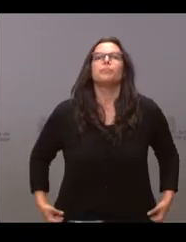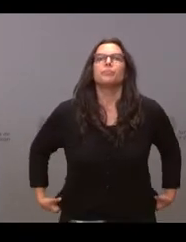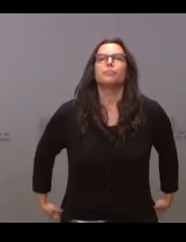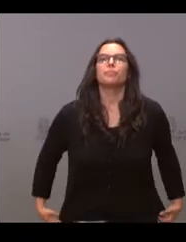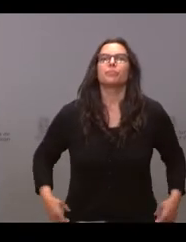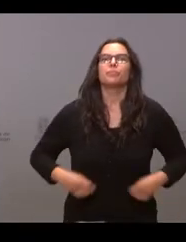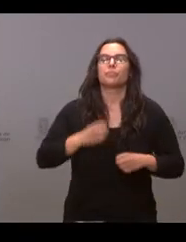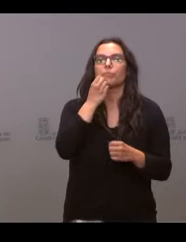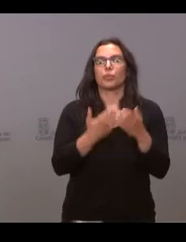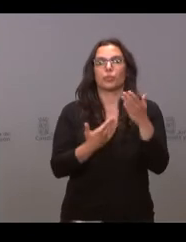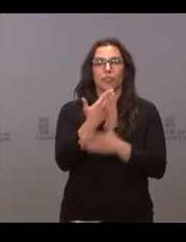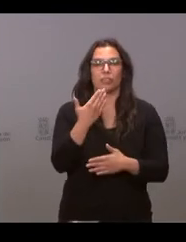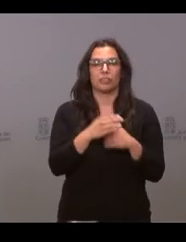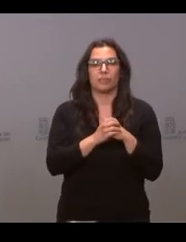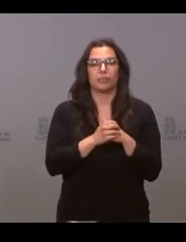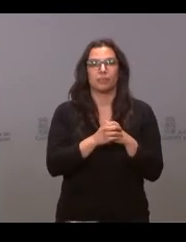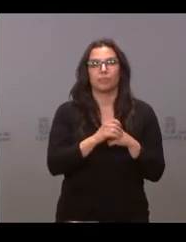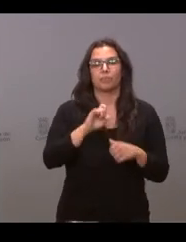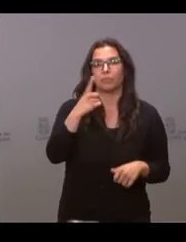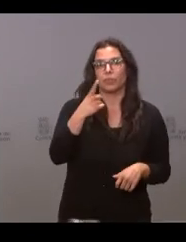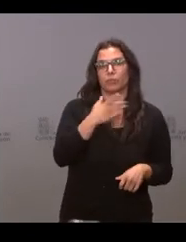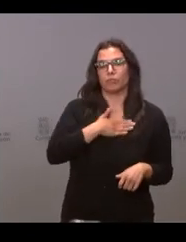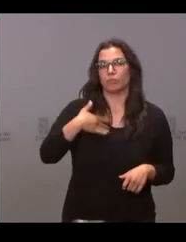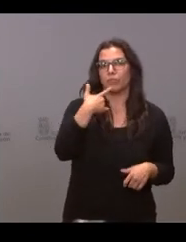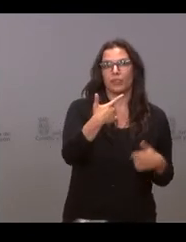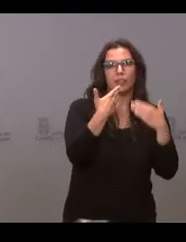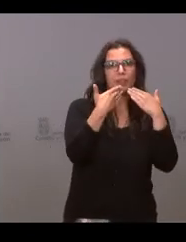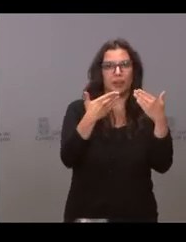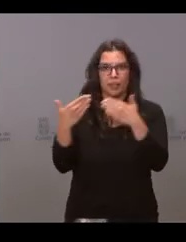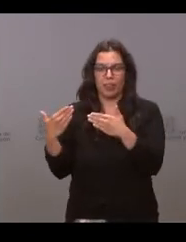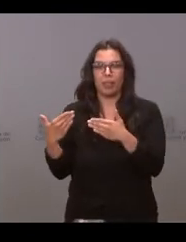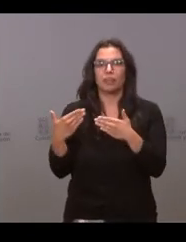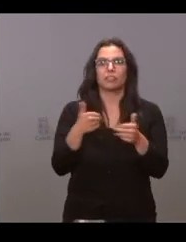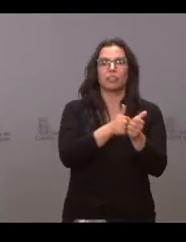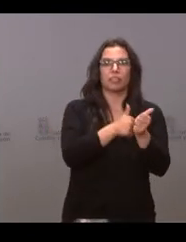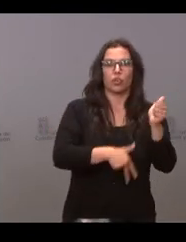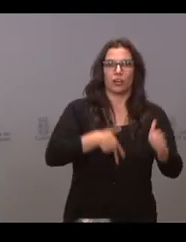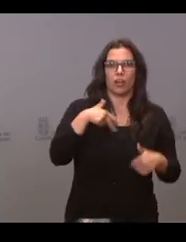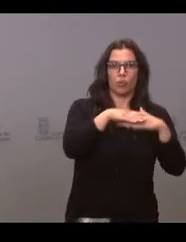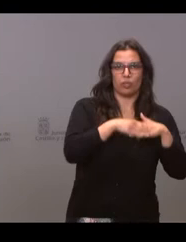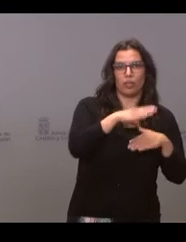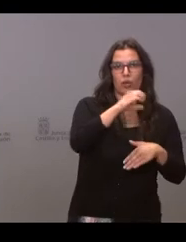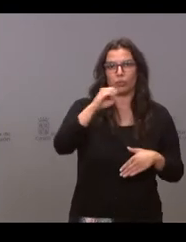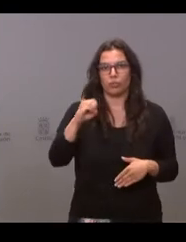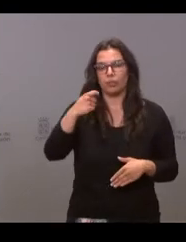quiero empezar agradeciendo a los secretarios generales de comisiones obreras de ugt al presidente de ceoe castillón